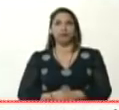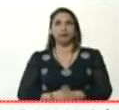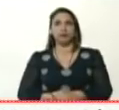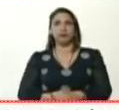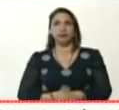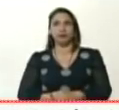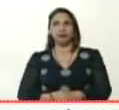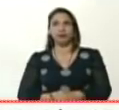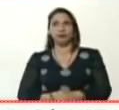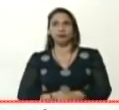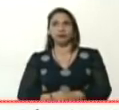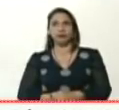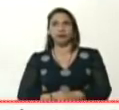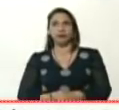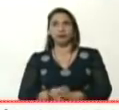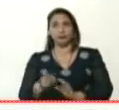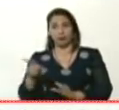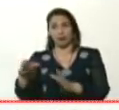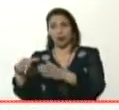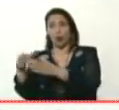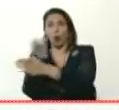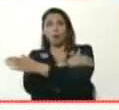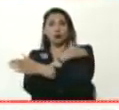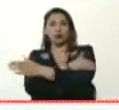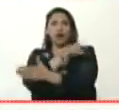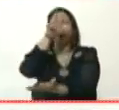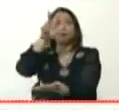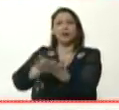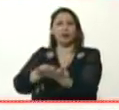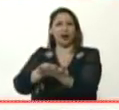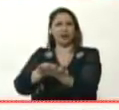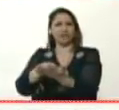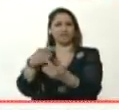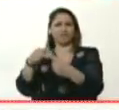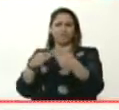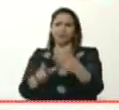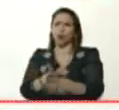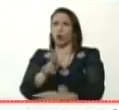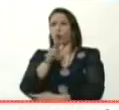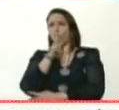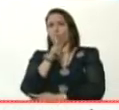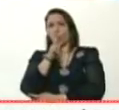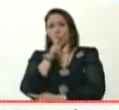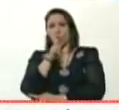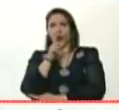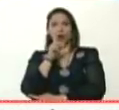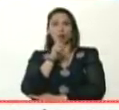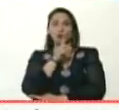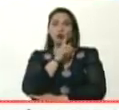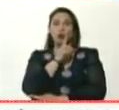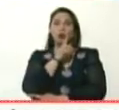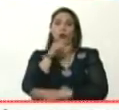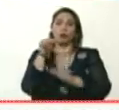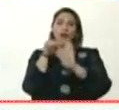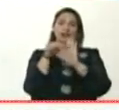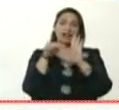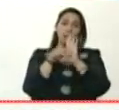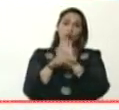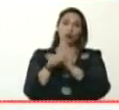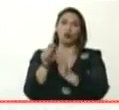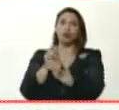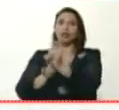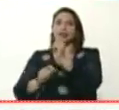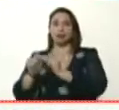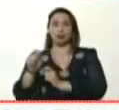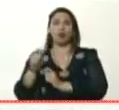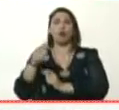María Ángel, ¿verdad? Ellos aprobaron una cosa horrible que se llama Estatuto de Transición. Invito a